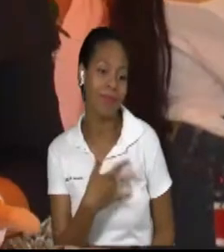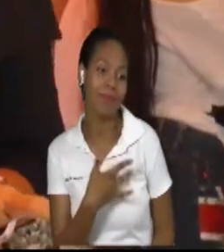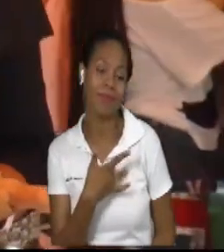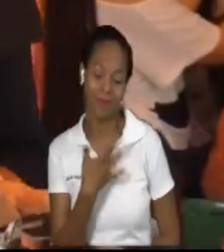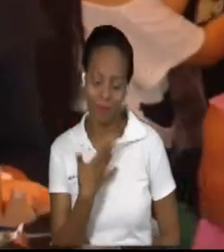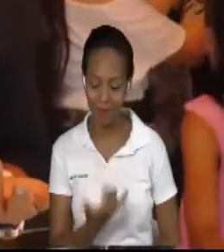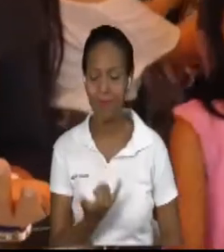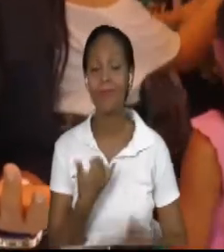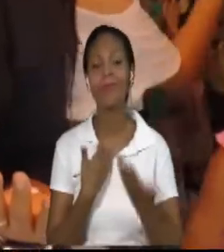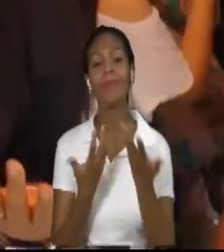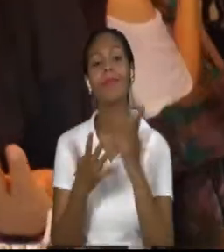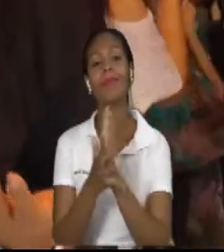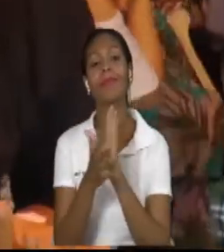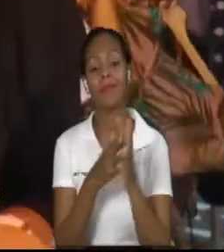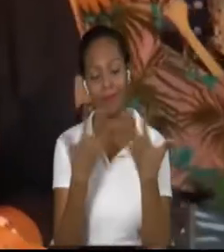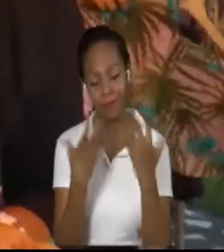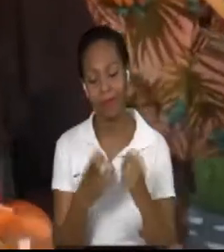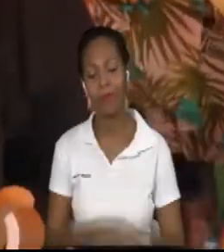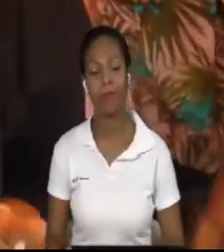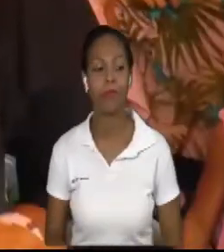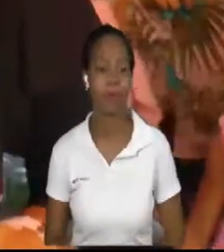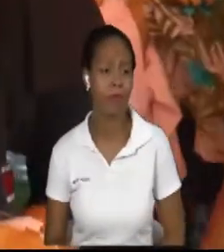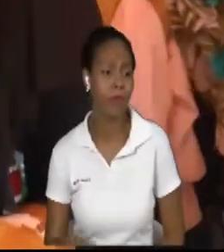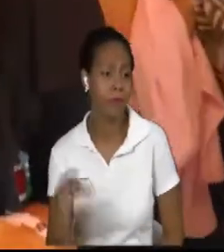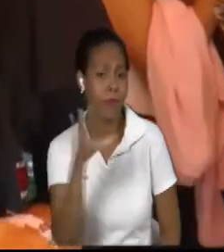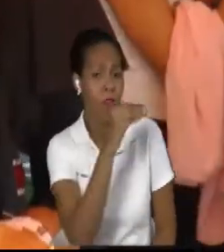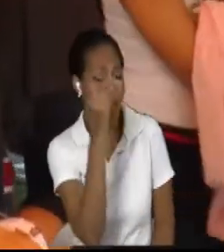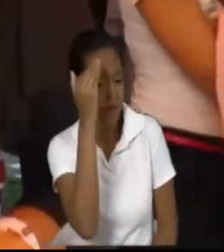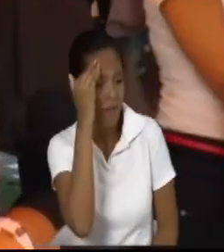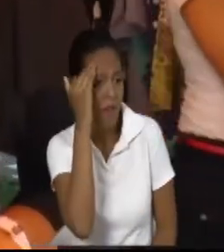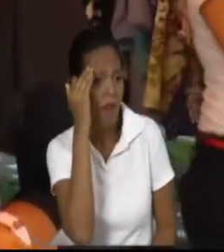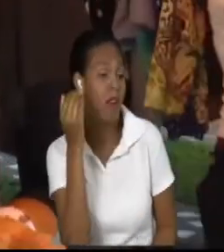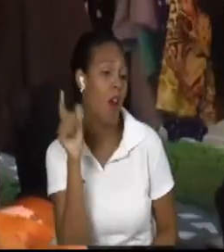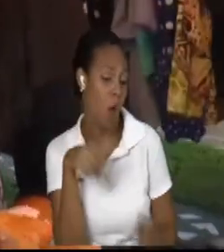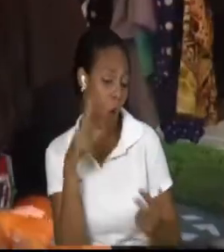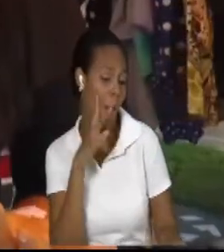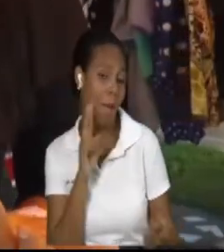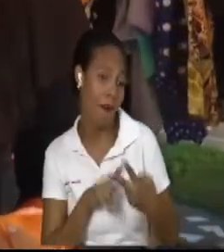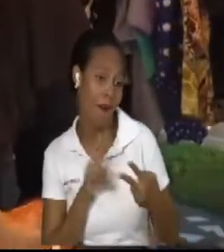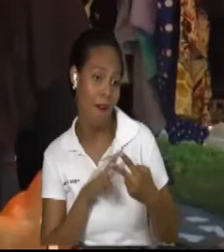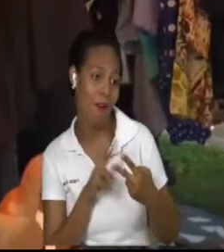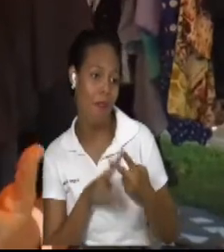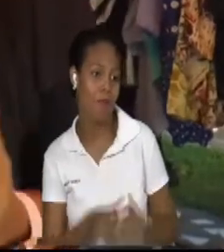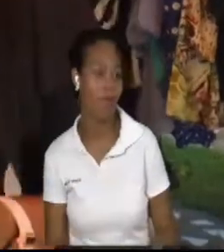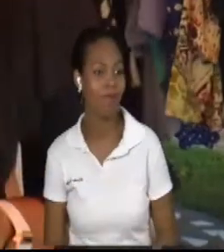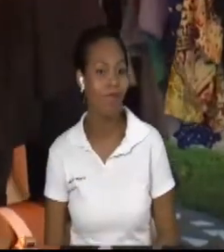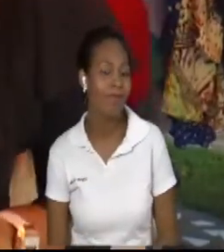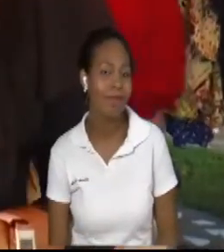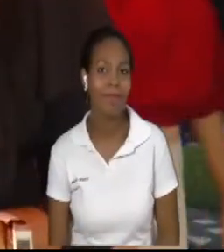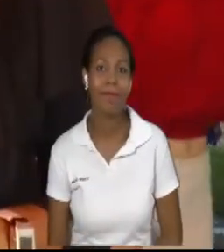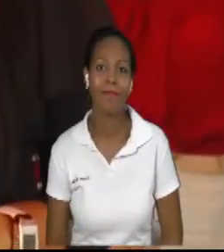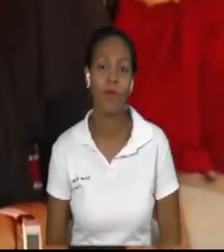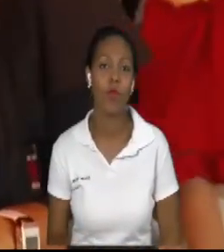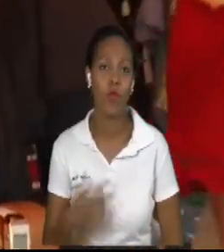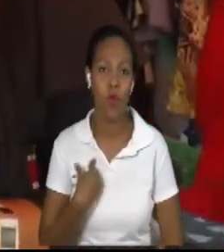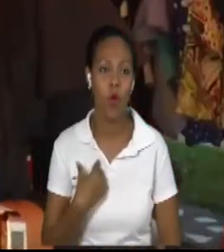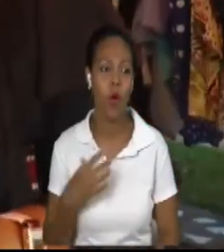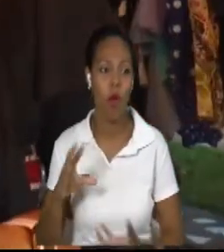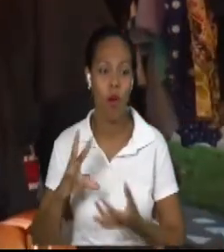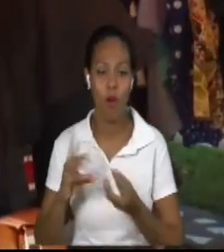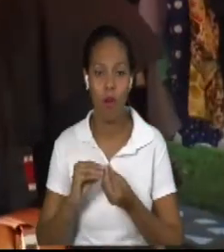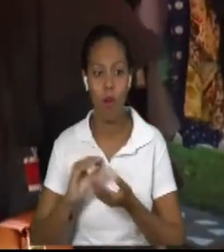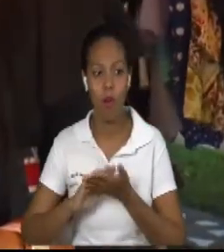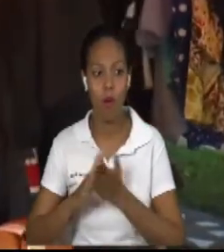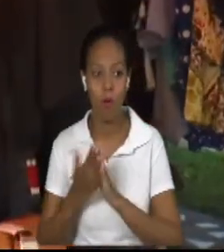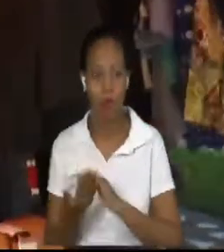comentar. Muchos saben, de pronto las personas que me conocen, pertenezco a una comunidad católica